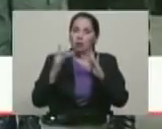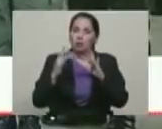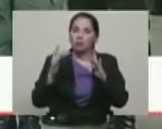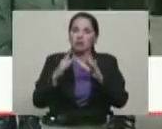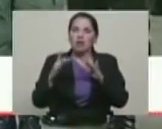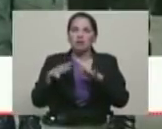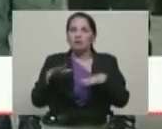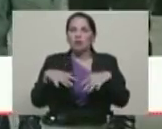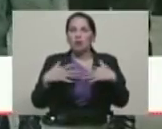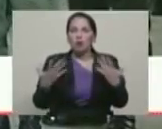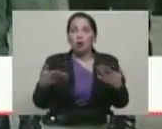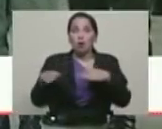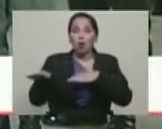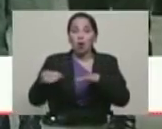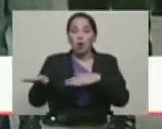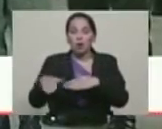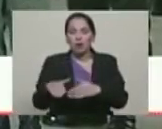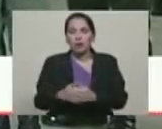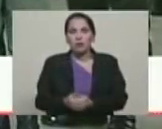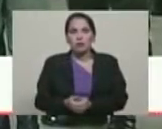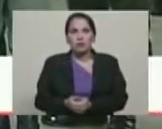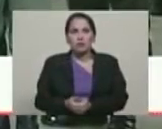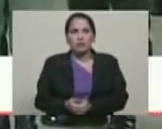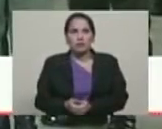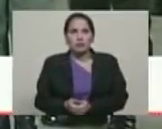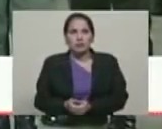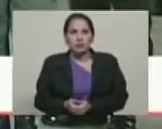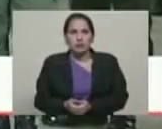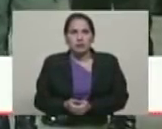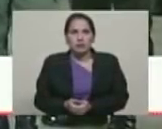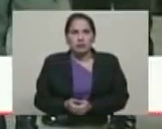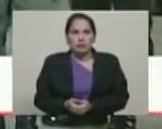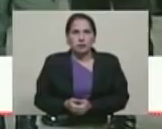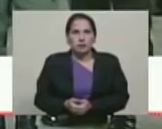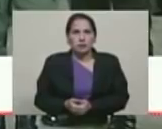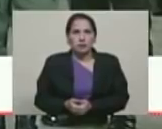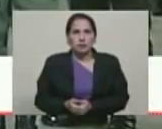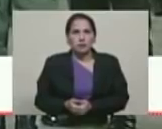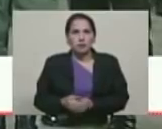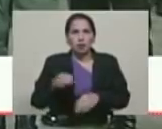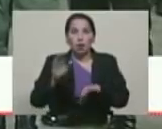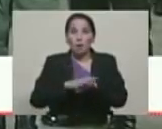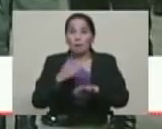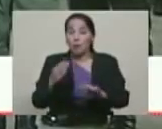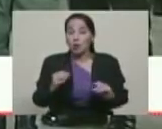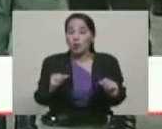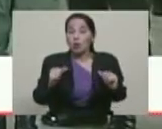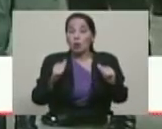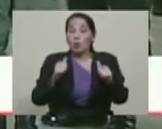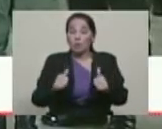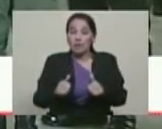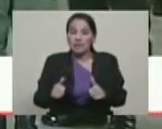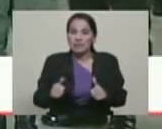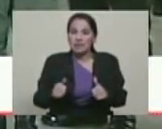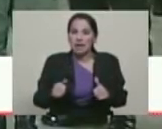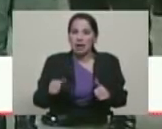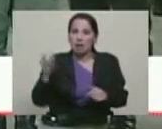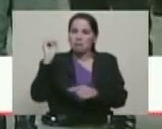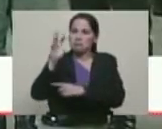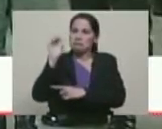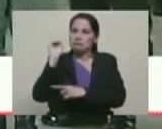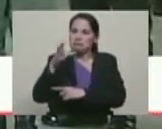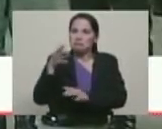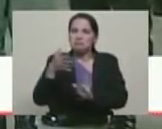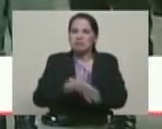Cojedes. Vamos a hacer el pase al Estado Cojedes porque empieza la zafra del tomate.